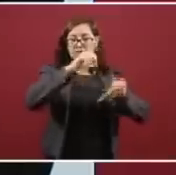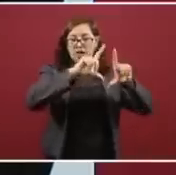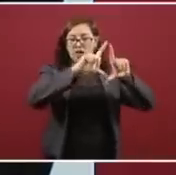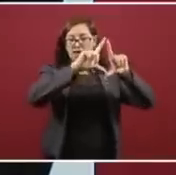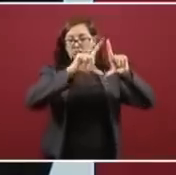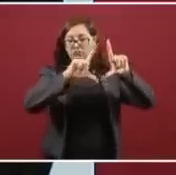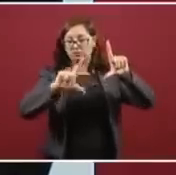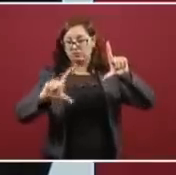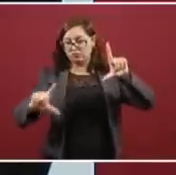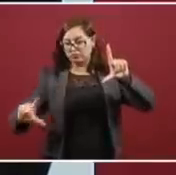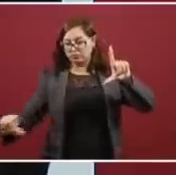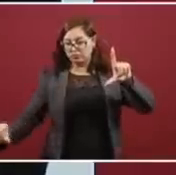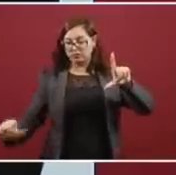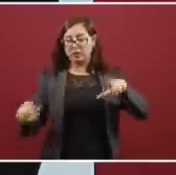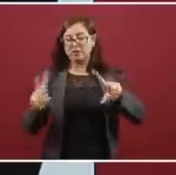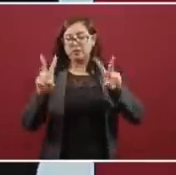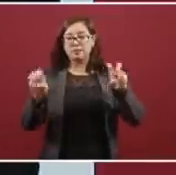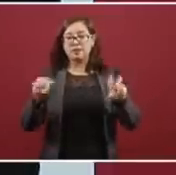diferencia